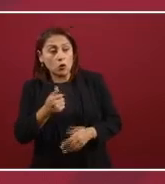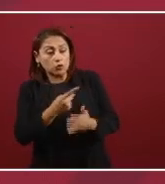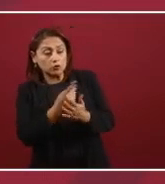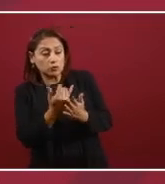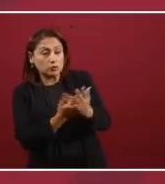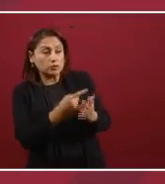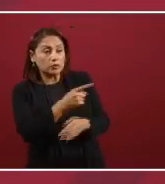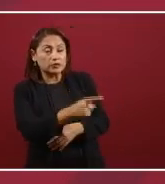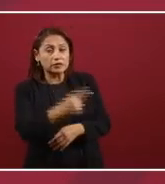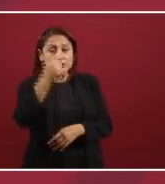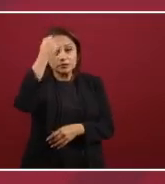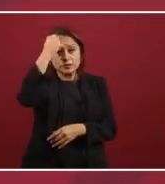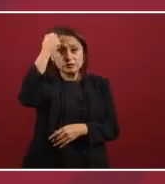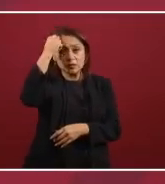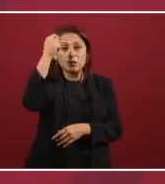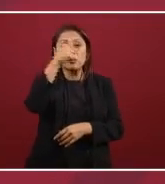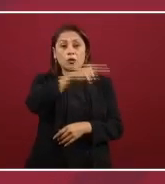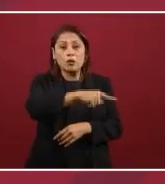100,000 millones de pesos,